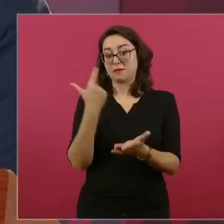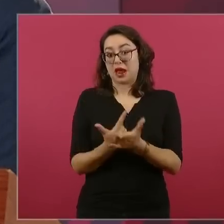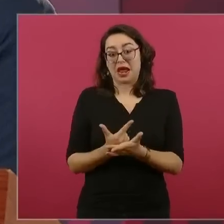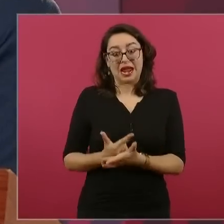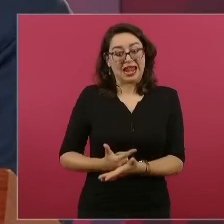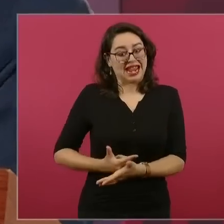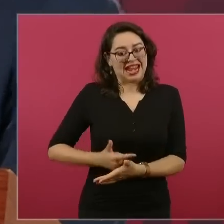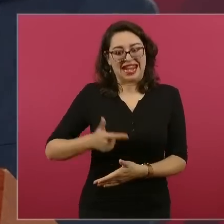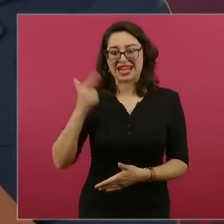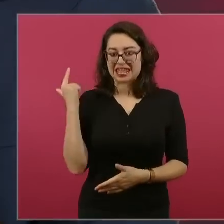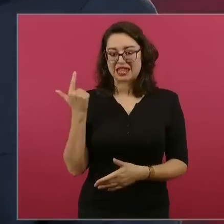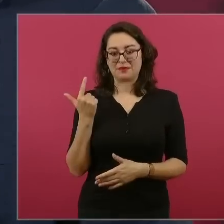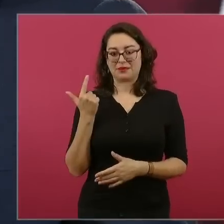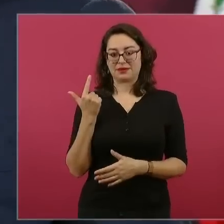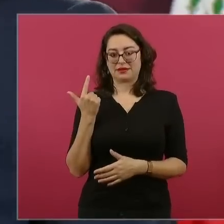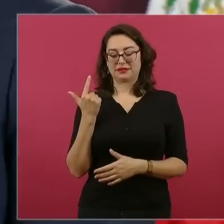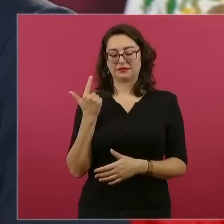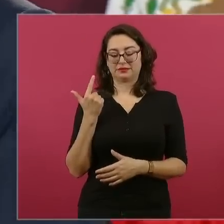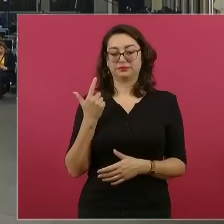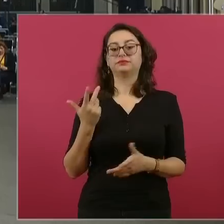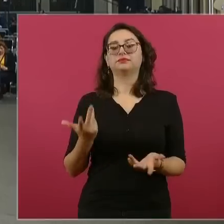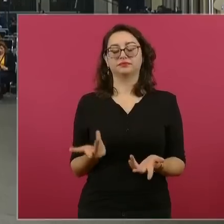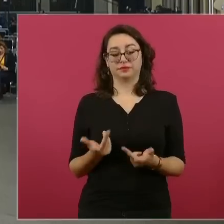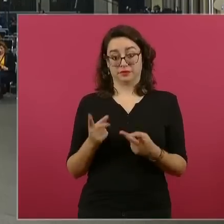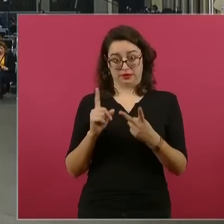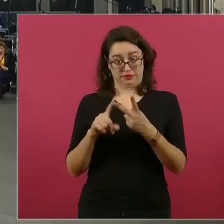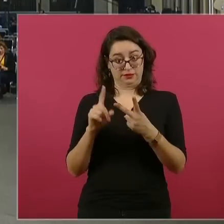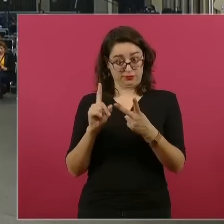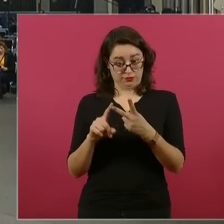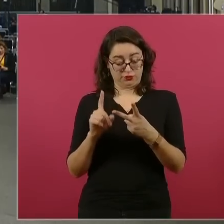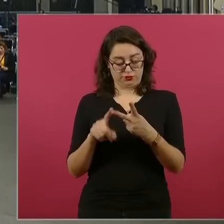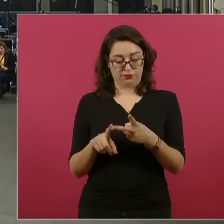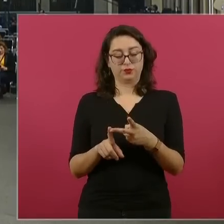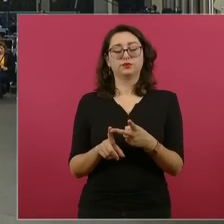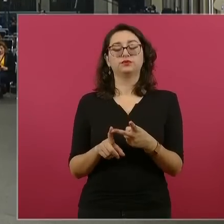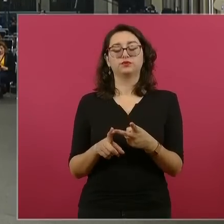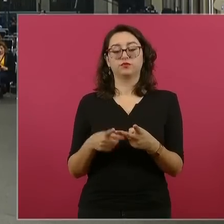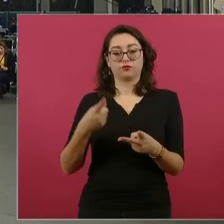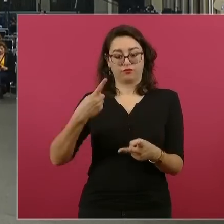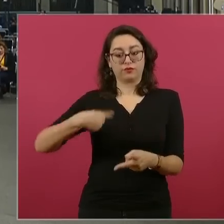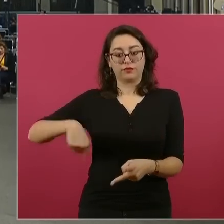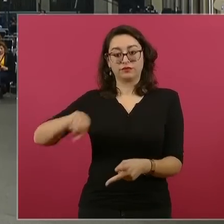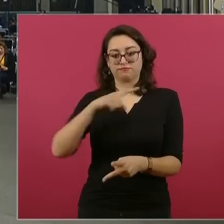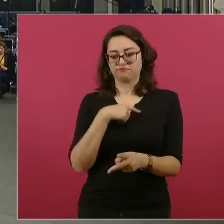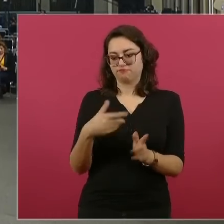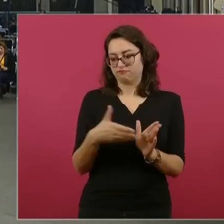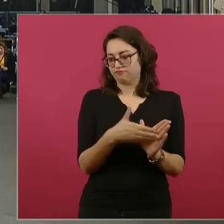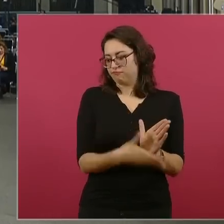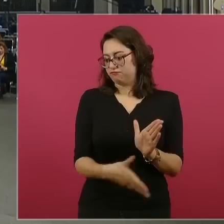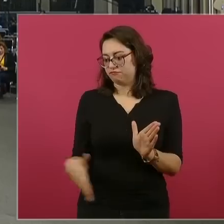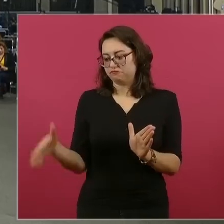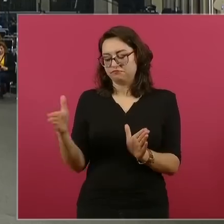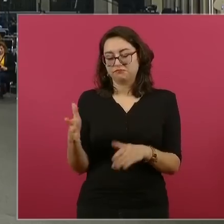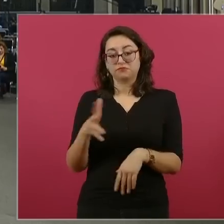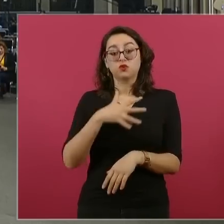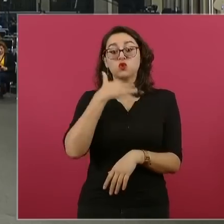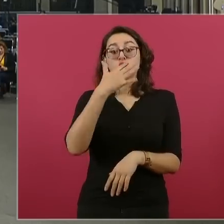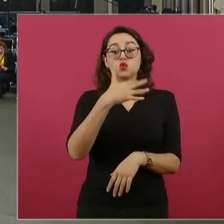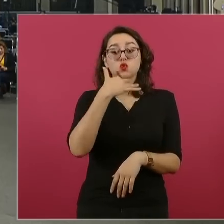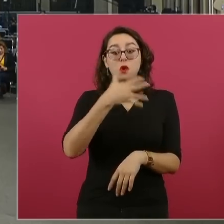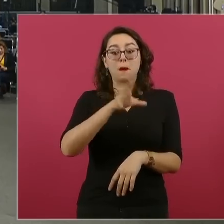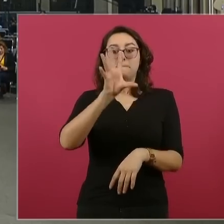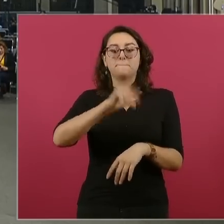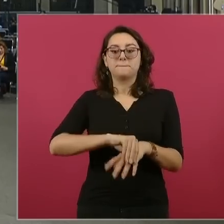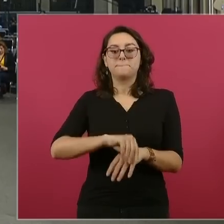Entonces, esa es otra aportación. Si no se permite la corrupción,